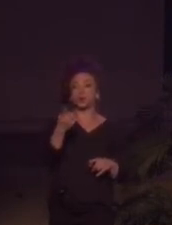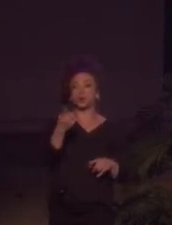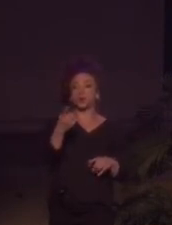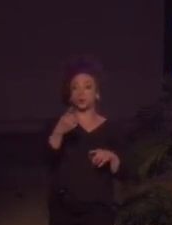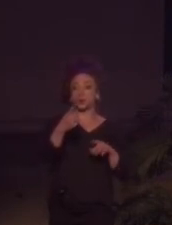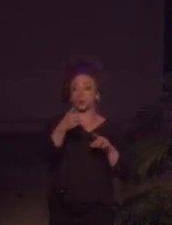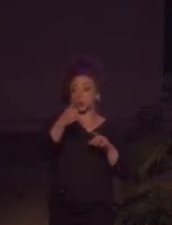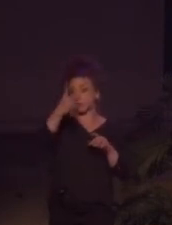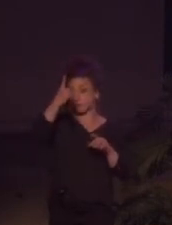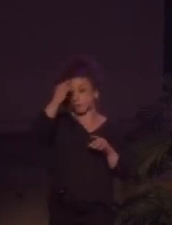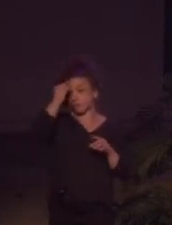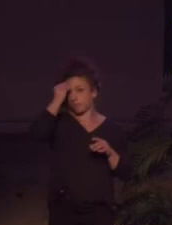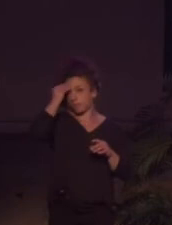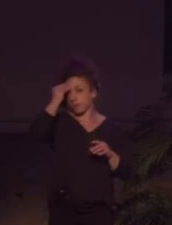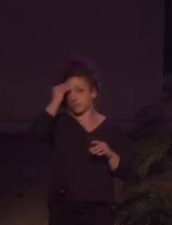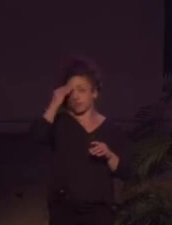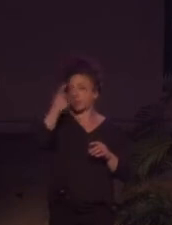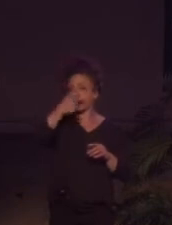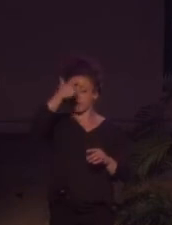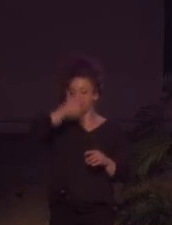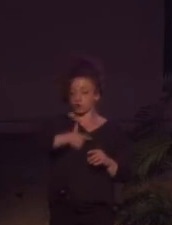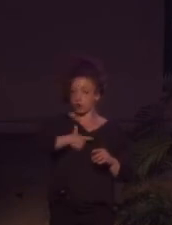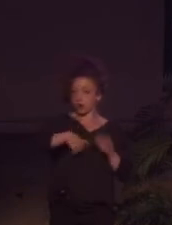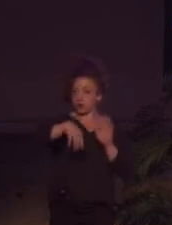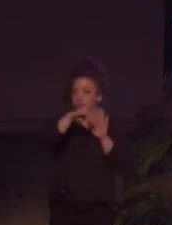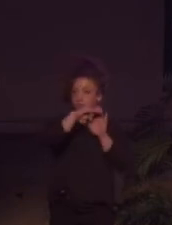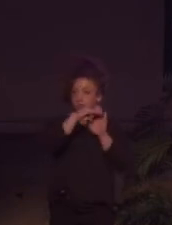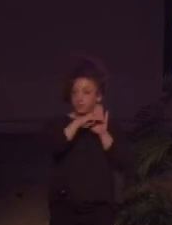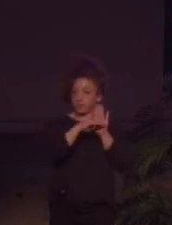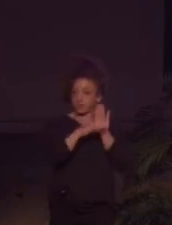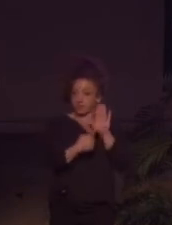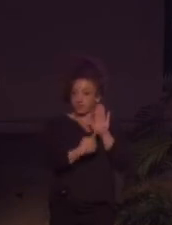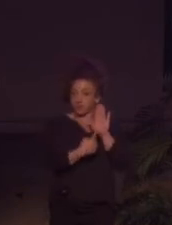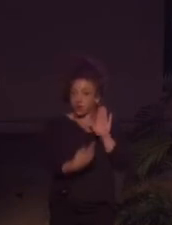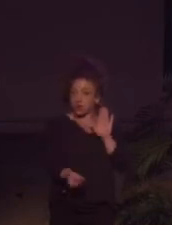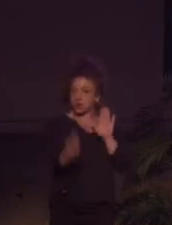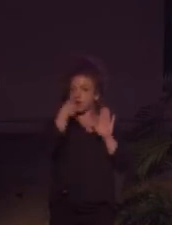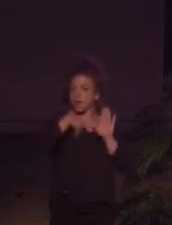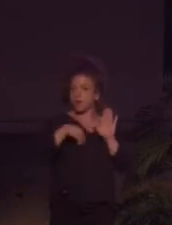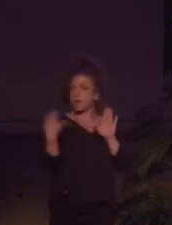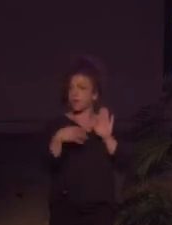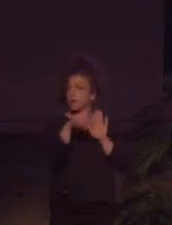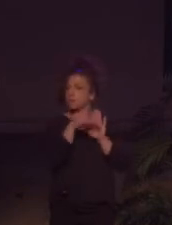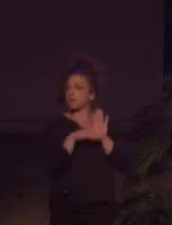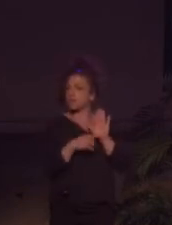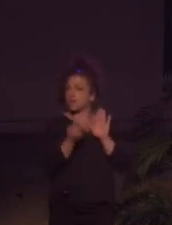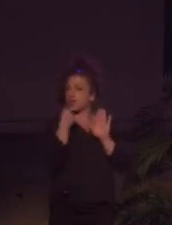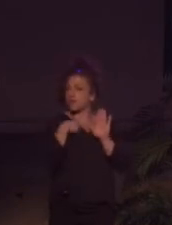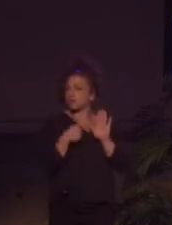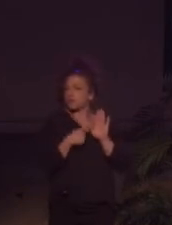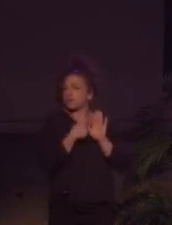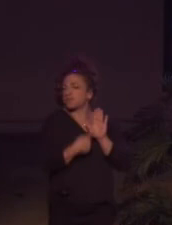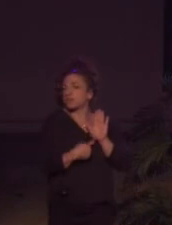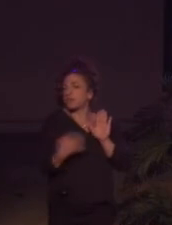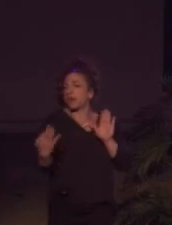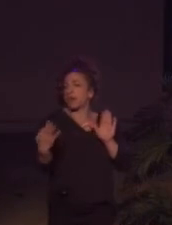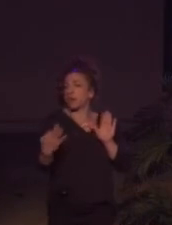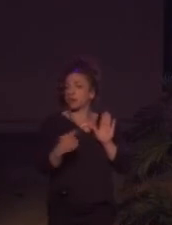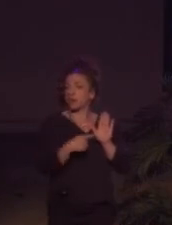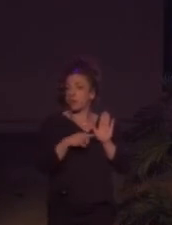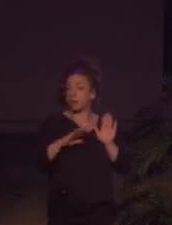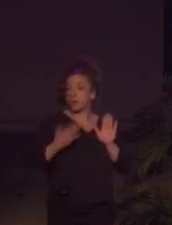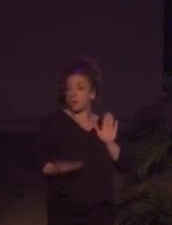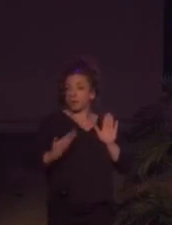¿cuál es un poco tu filosofía en cuanto al tipo de alimentación? Y es una pregunta